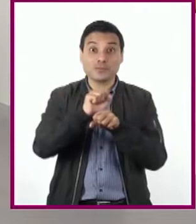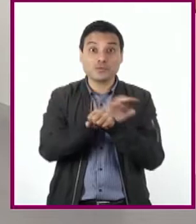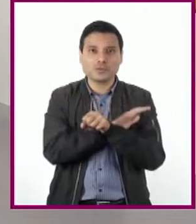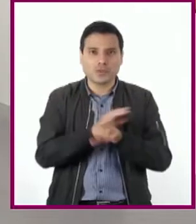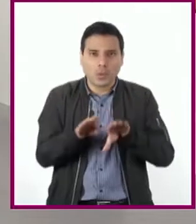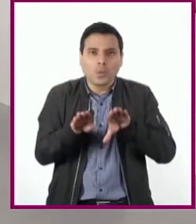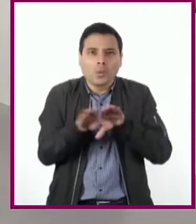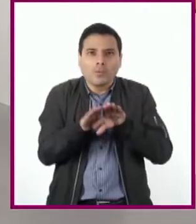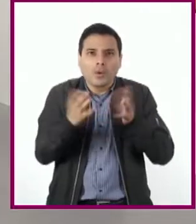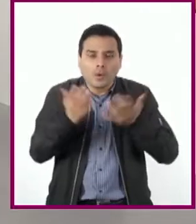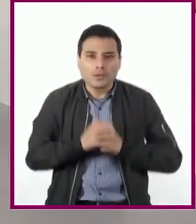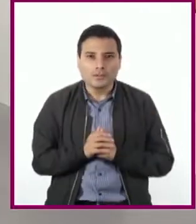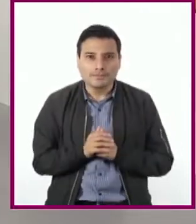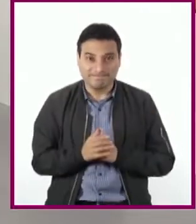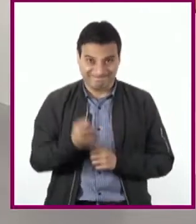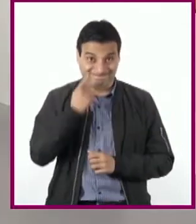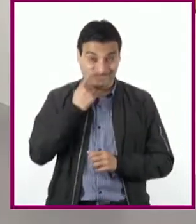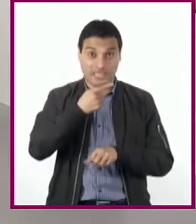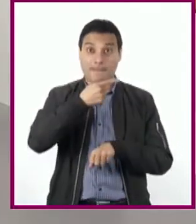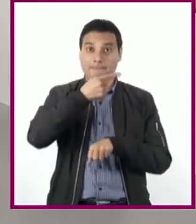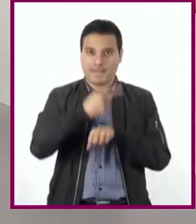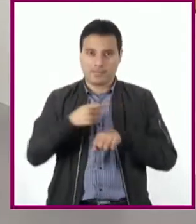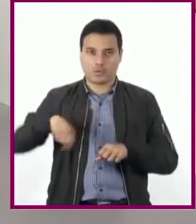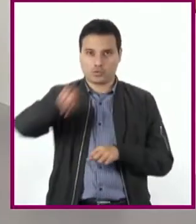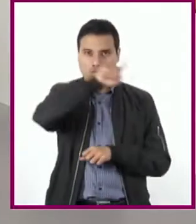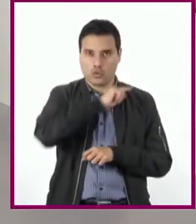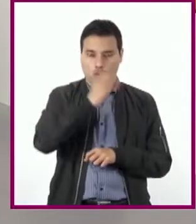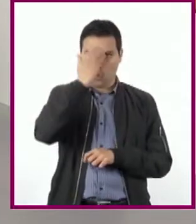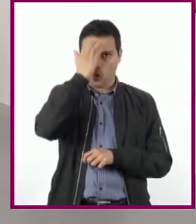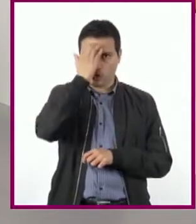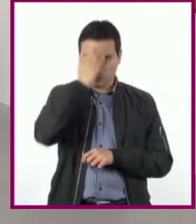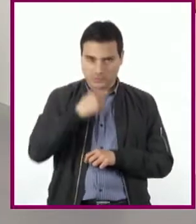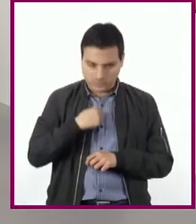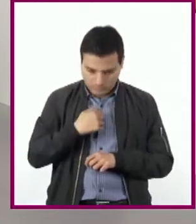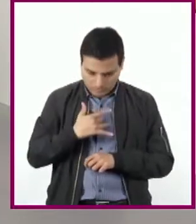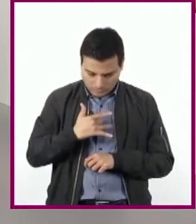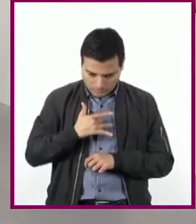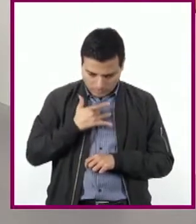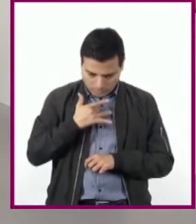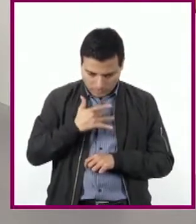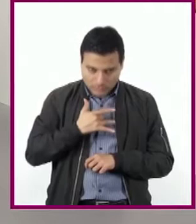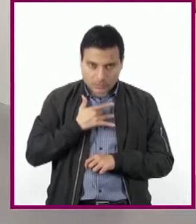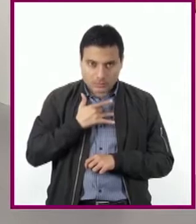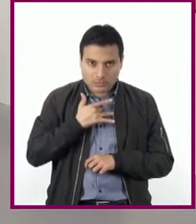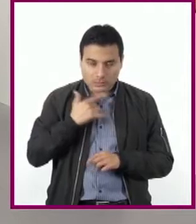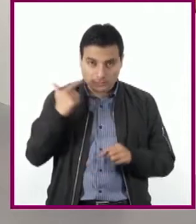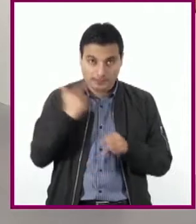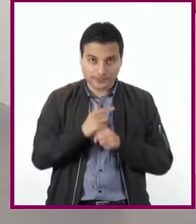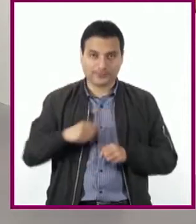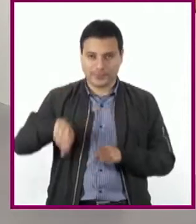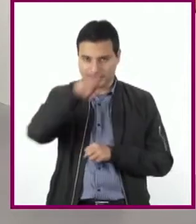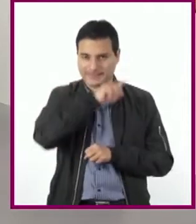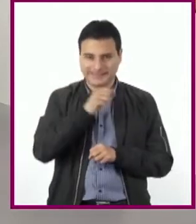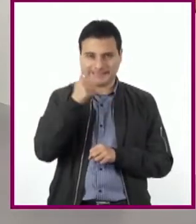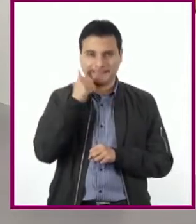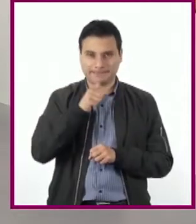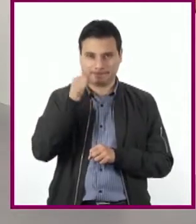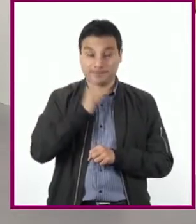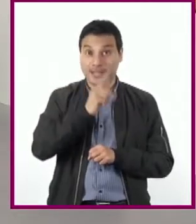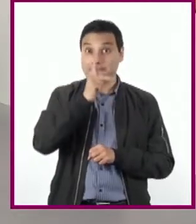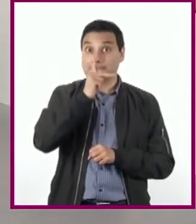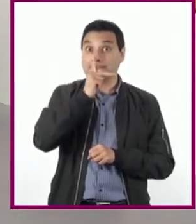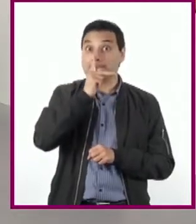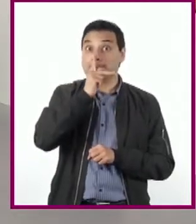a reconocer primero nuestro estado de ánimo. Es importante que tome nota de aquellos conceptos